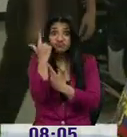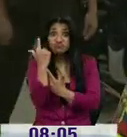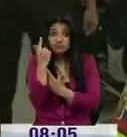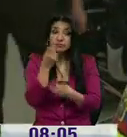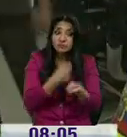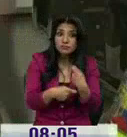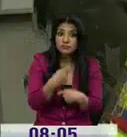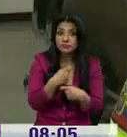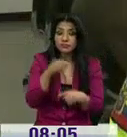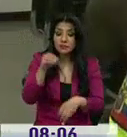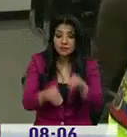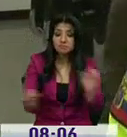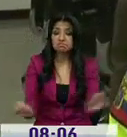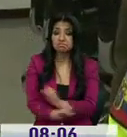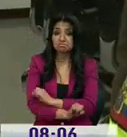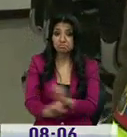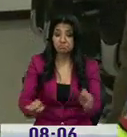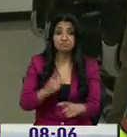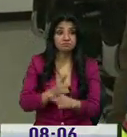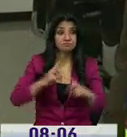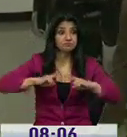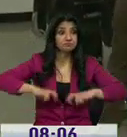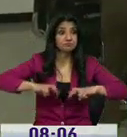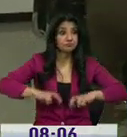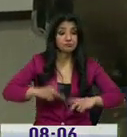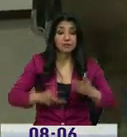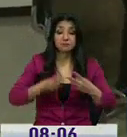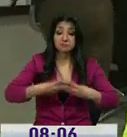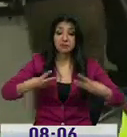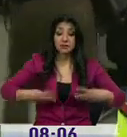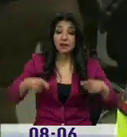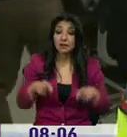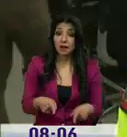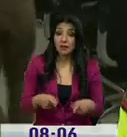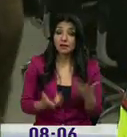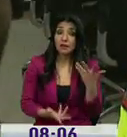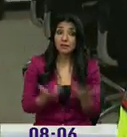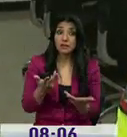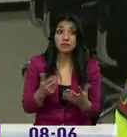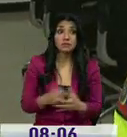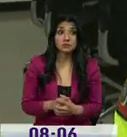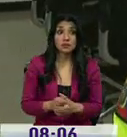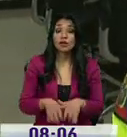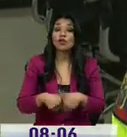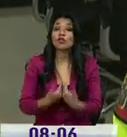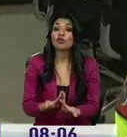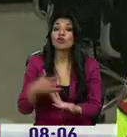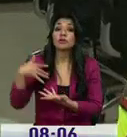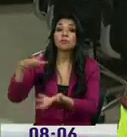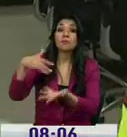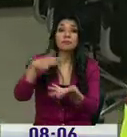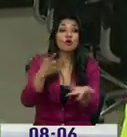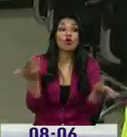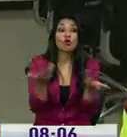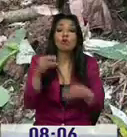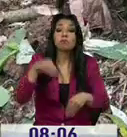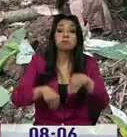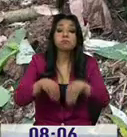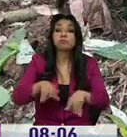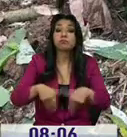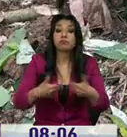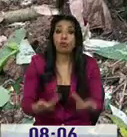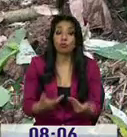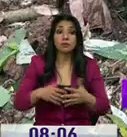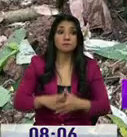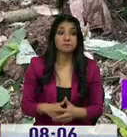estos explosivos. Ya las investigaciones determinarán si este material explosivo, pues hacia dónde se pretendía que sea trasladado. Por